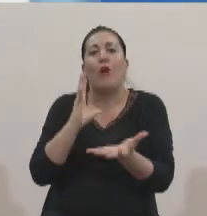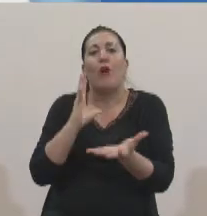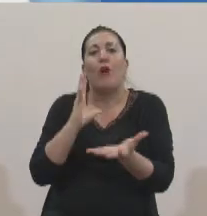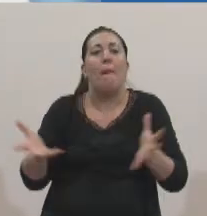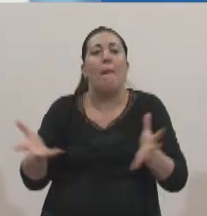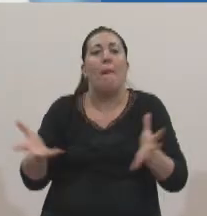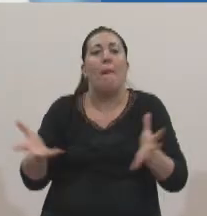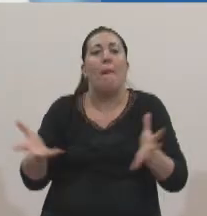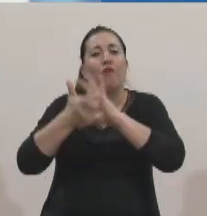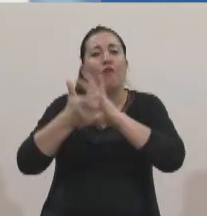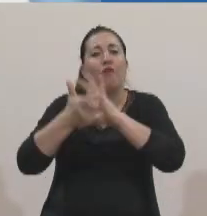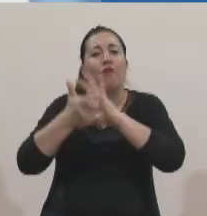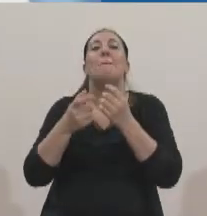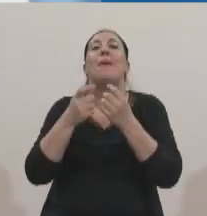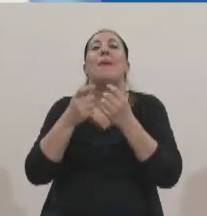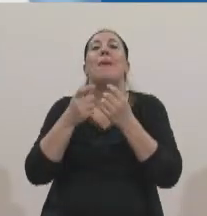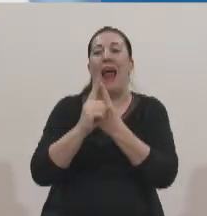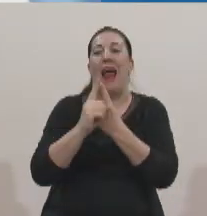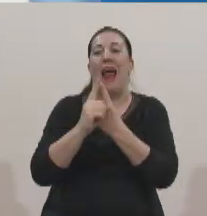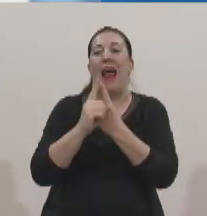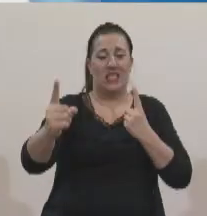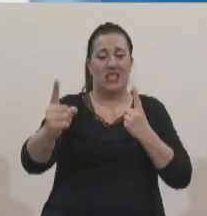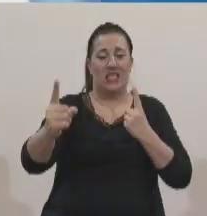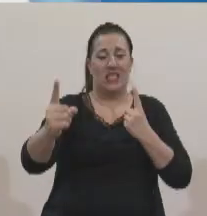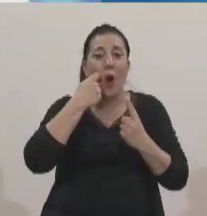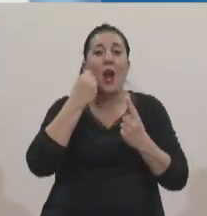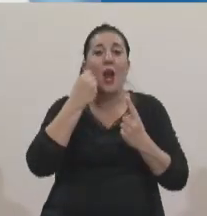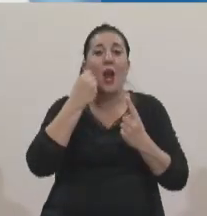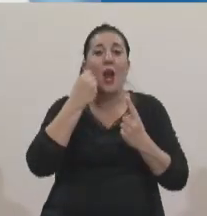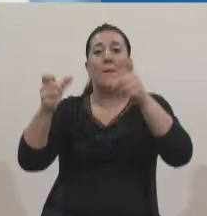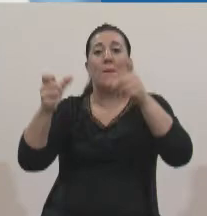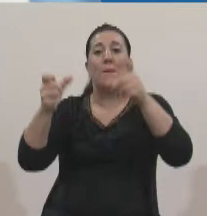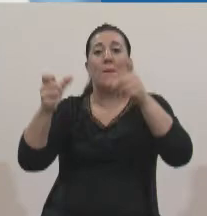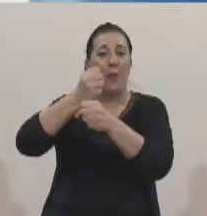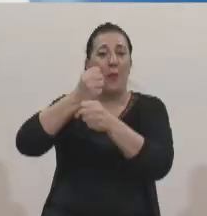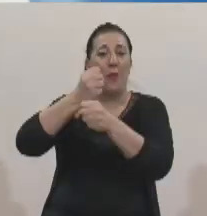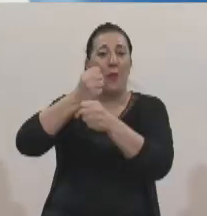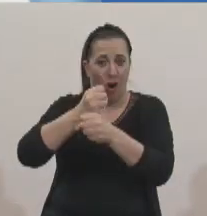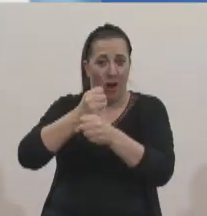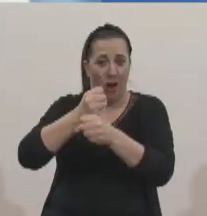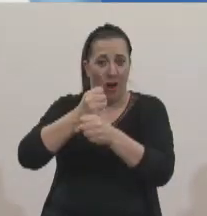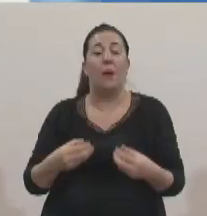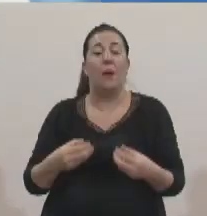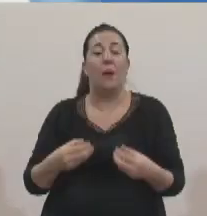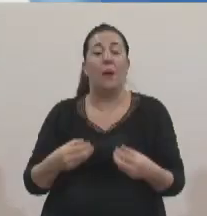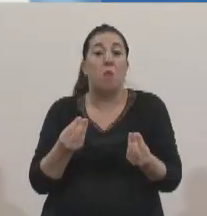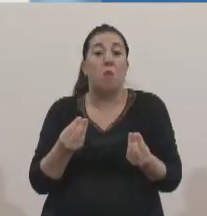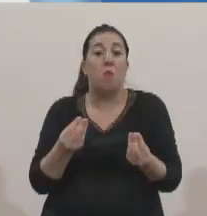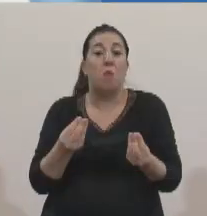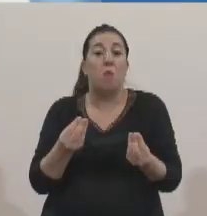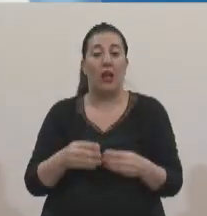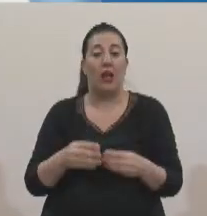esta modalidad, como dije antes, que hubiera sido muy beneficiosa para trabajadores y empleadores, porque